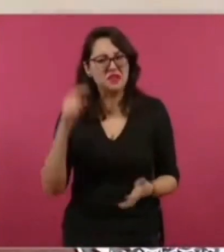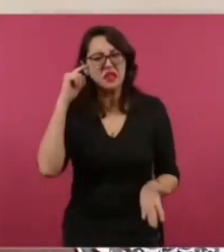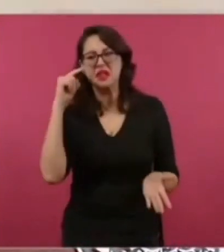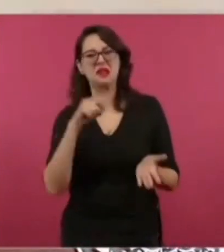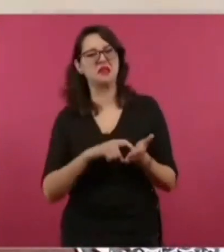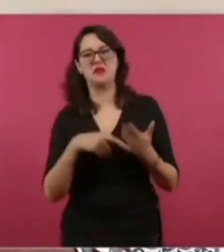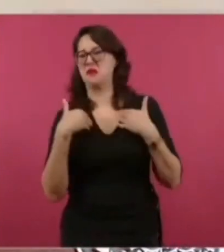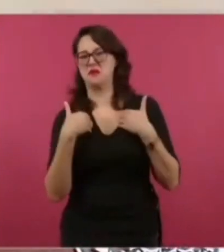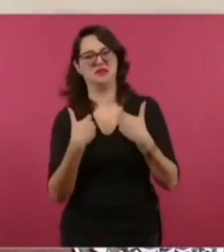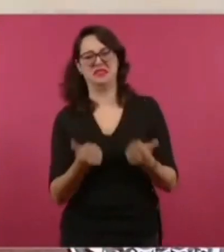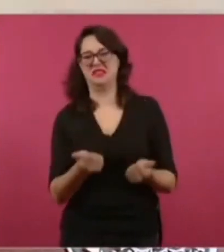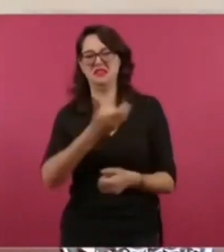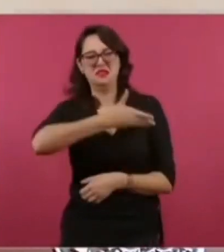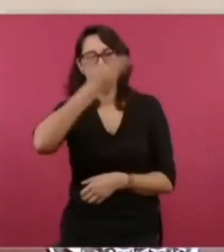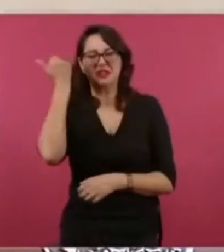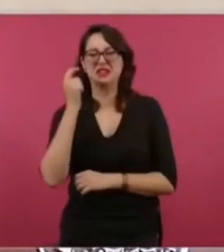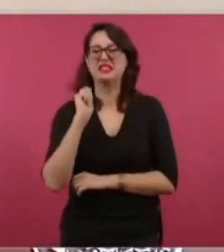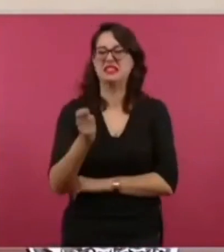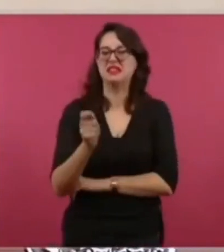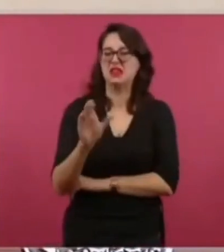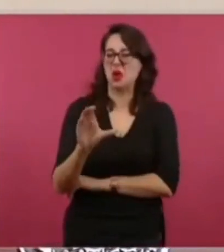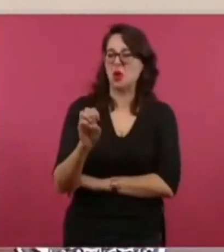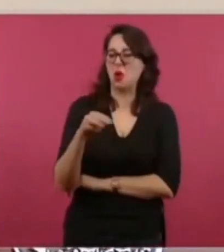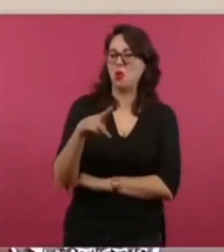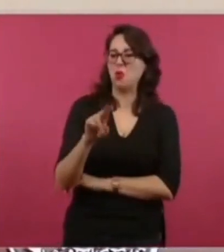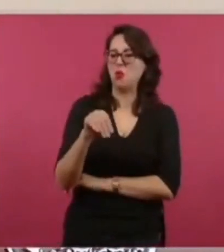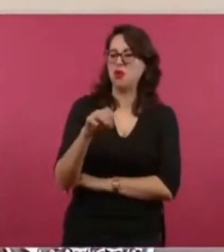Es lo que permite servir,